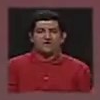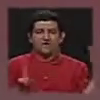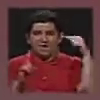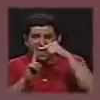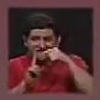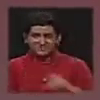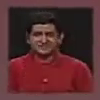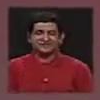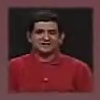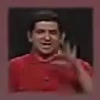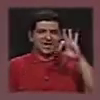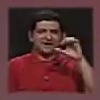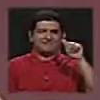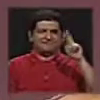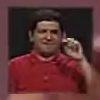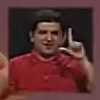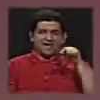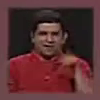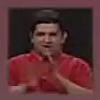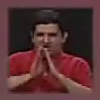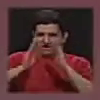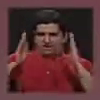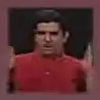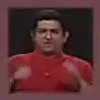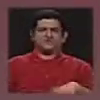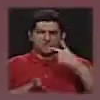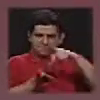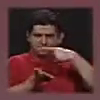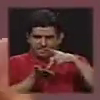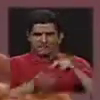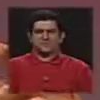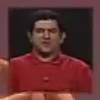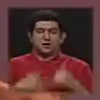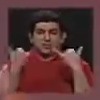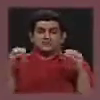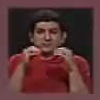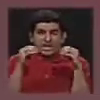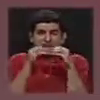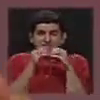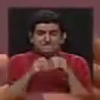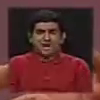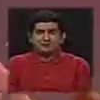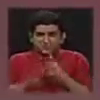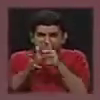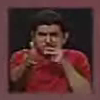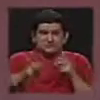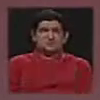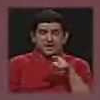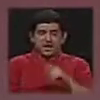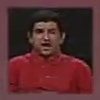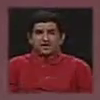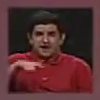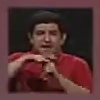hasta la parte de Fanal, donde se abre probablemente para los peajes. Ya ahí hay más congestionamiento porque ahí se suma el tráfico